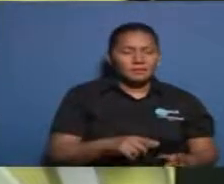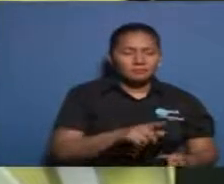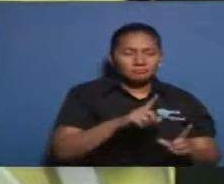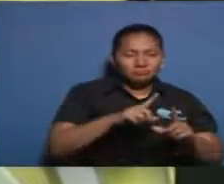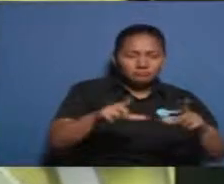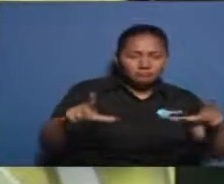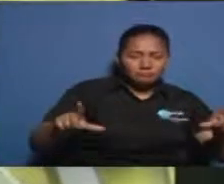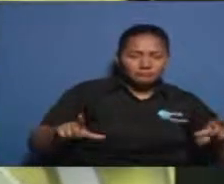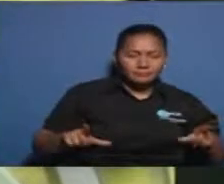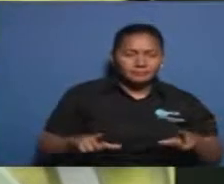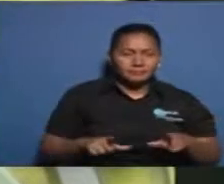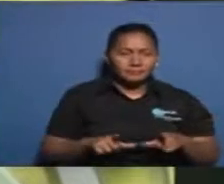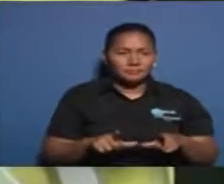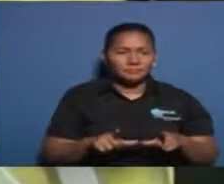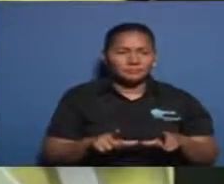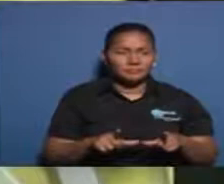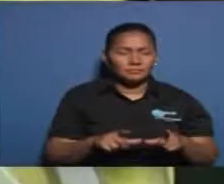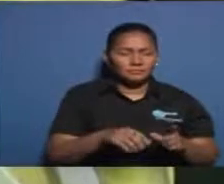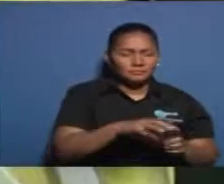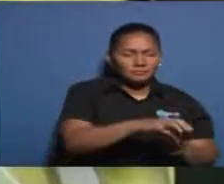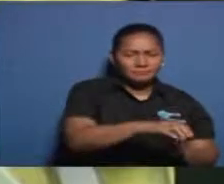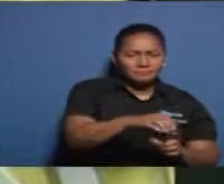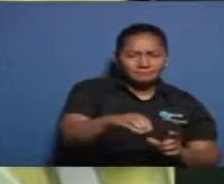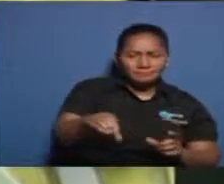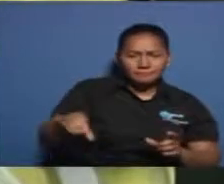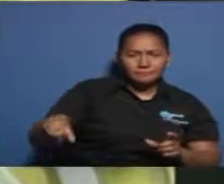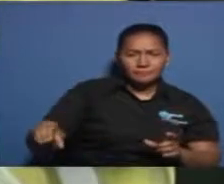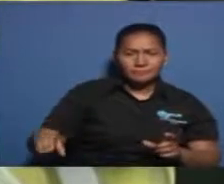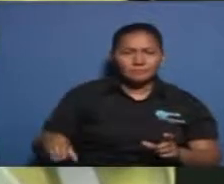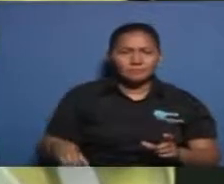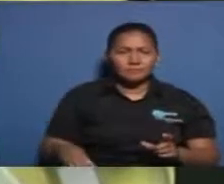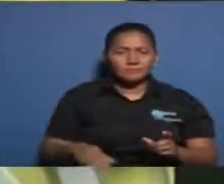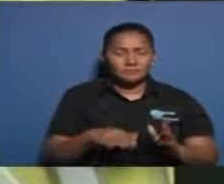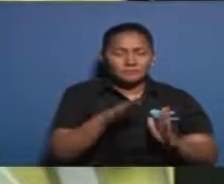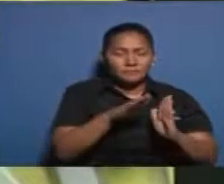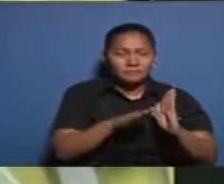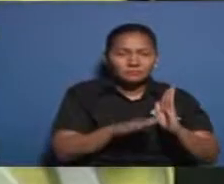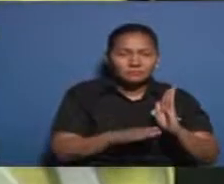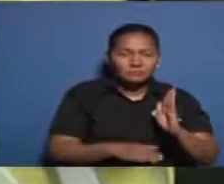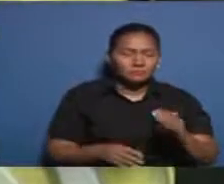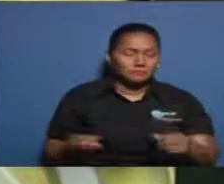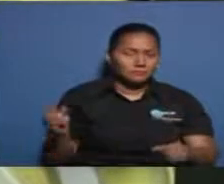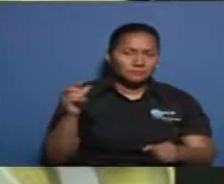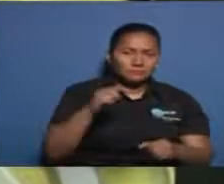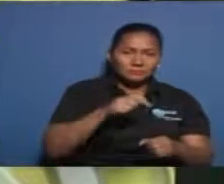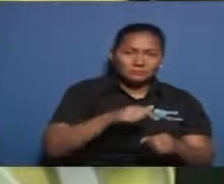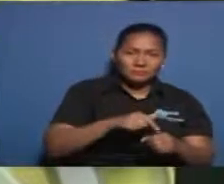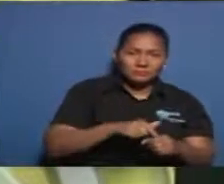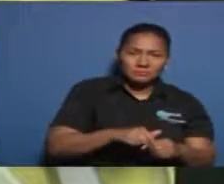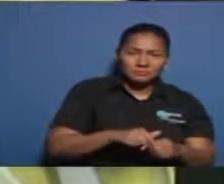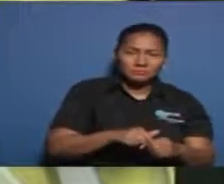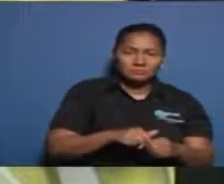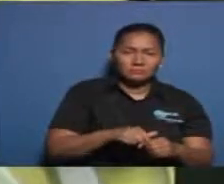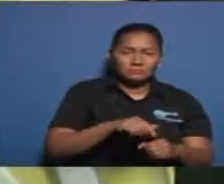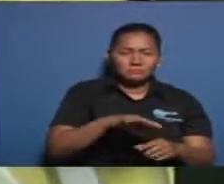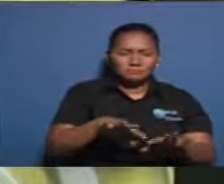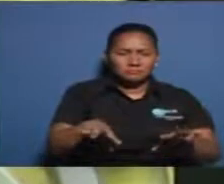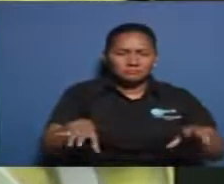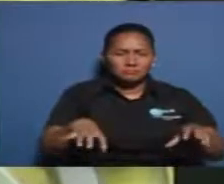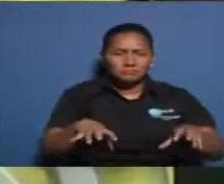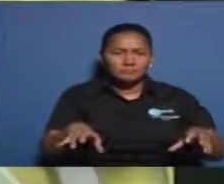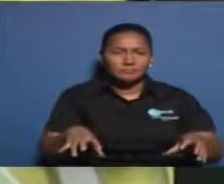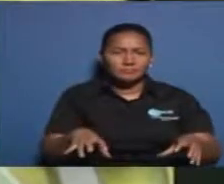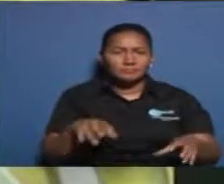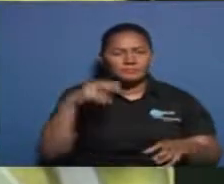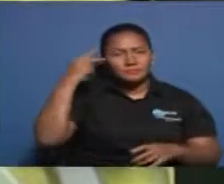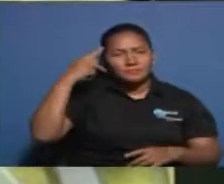una una muy baja participación en actividades políticas pero a qué se debe eso o sea la mujer no